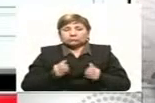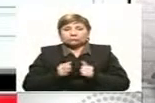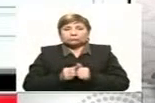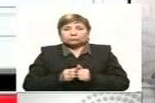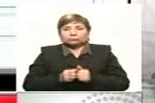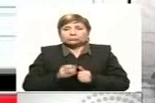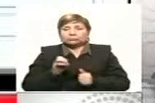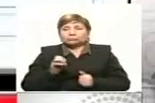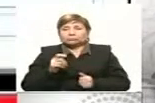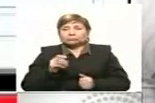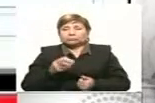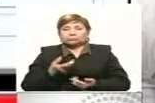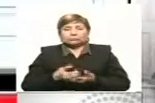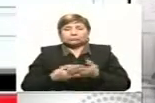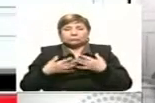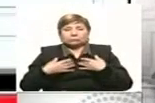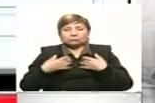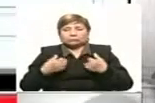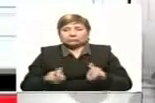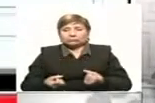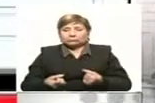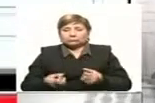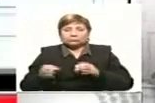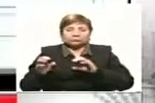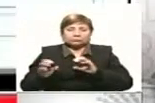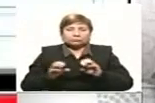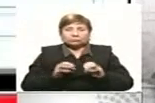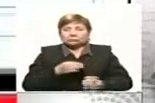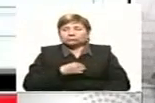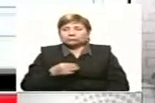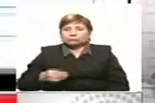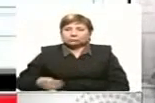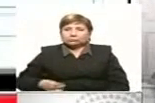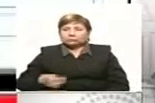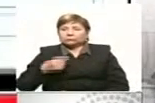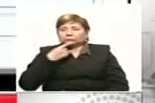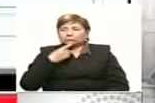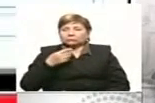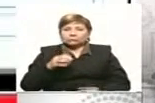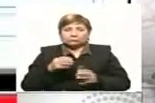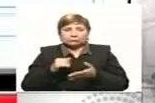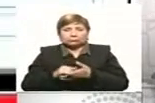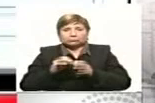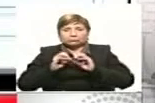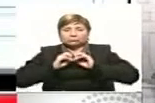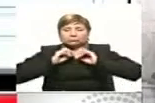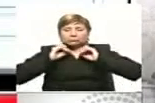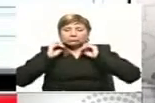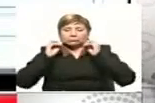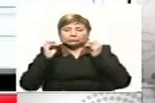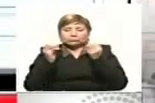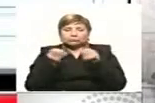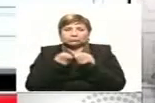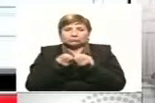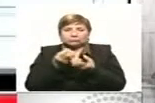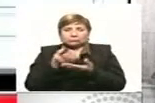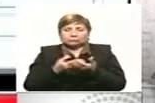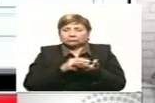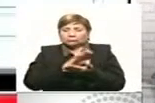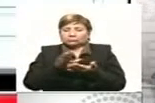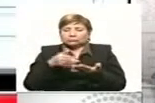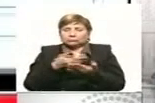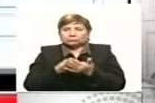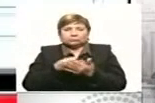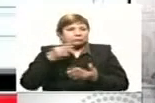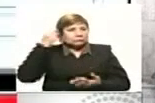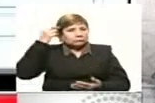rectoría sectorial en salud, la rectoría, el hecho de que el Ministerio de Salud sea el organismo que pueda diseñar todas las políticas